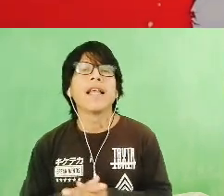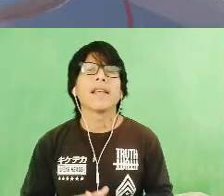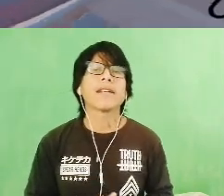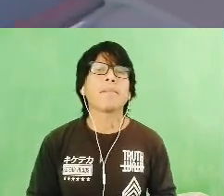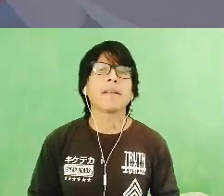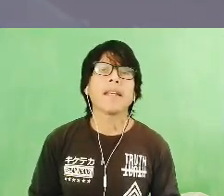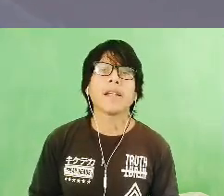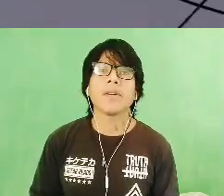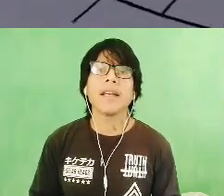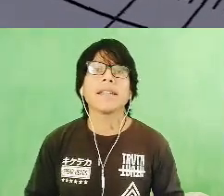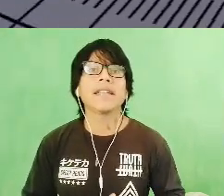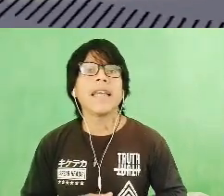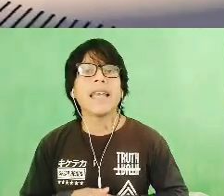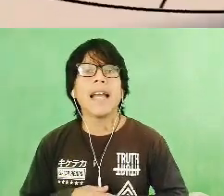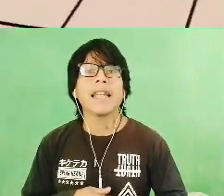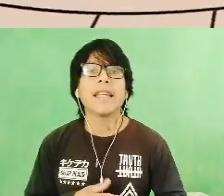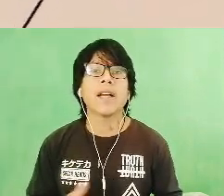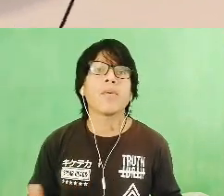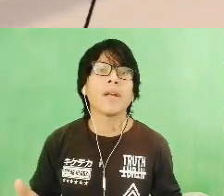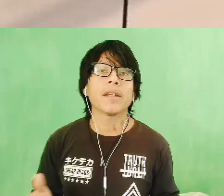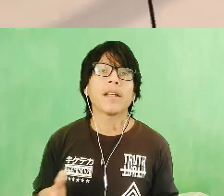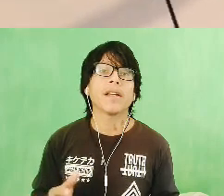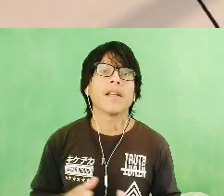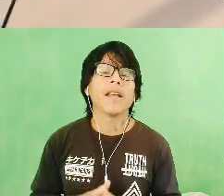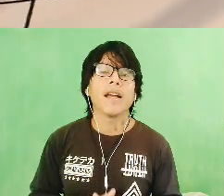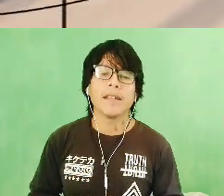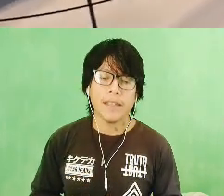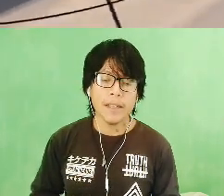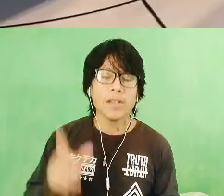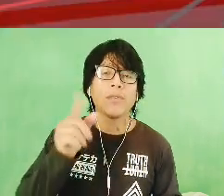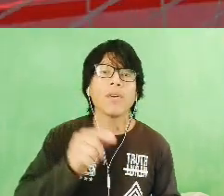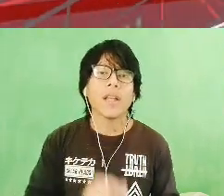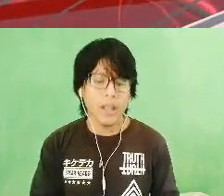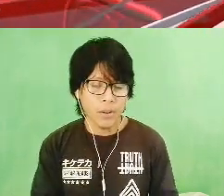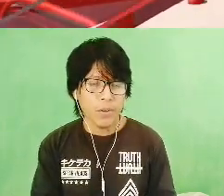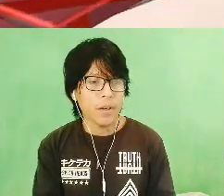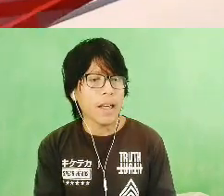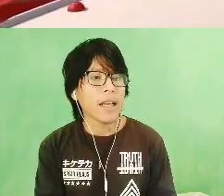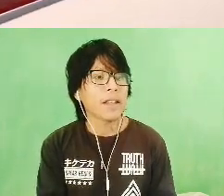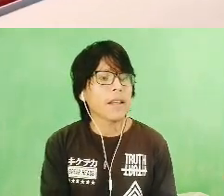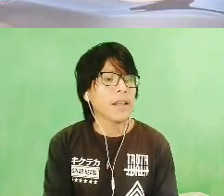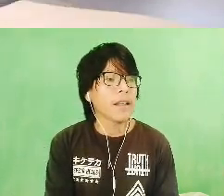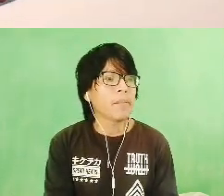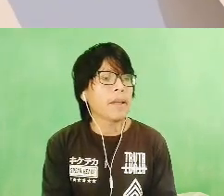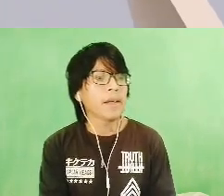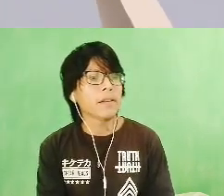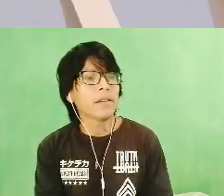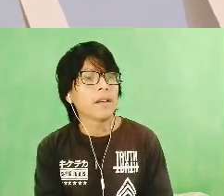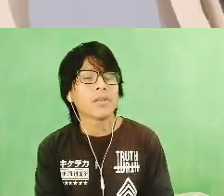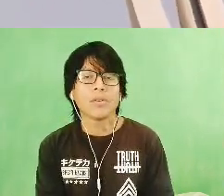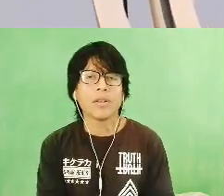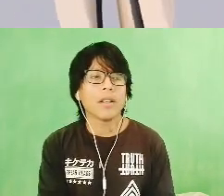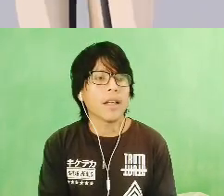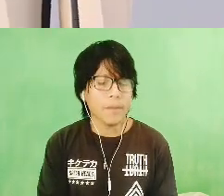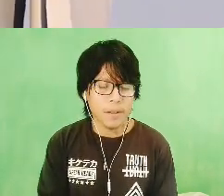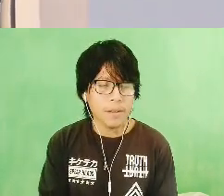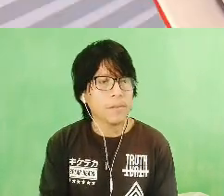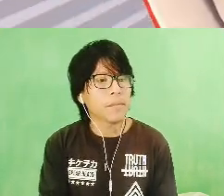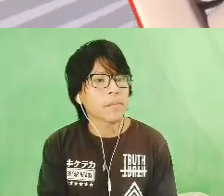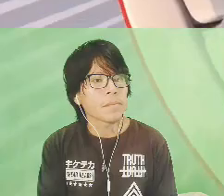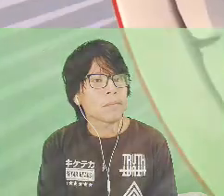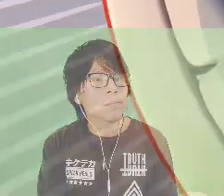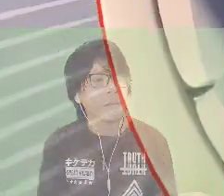inician las campañas electorales y ella ni en cuenta. Así es, y esto fue lo que dijo la candidata del PRI, Xochitl